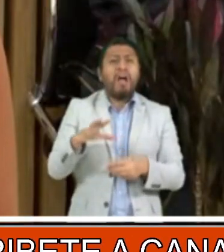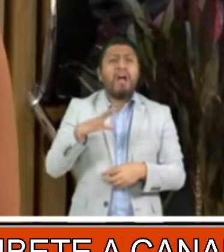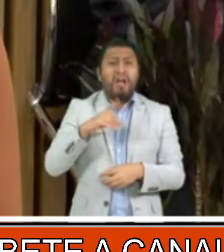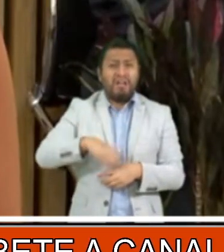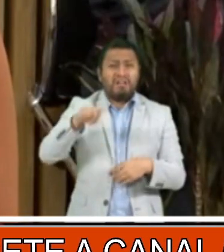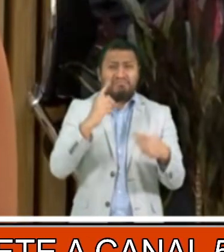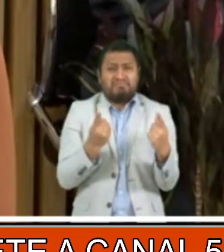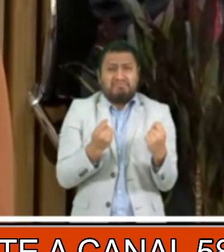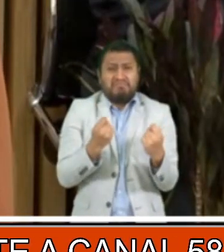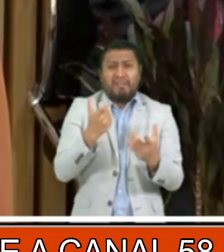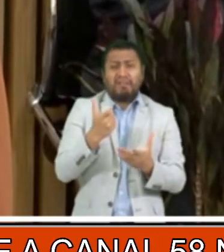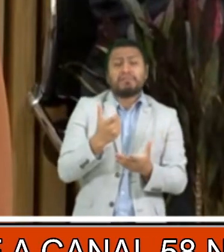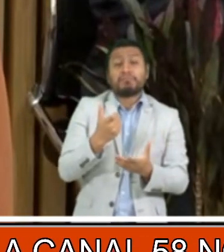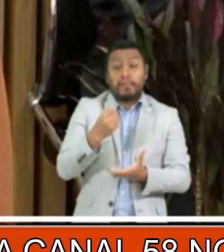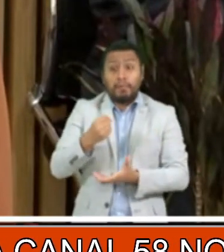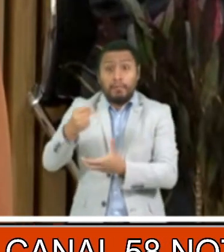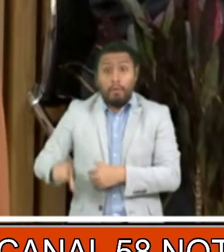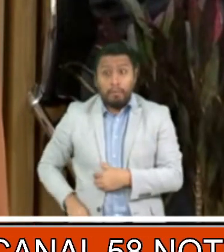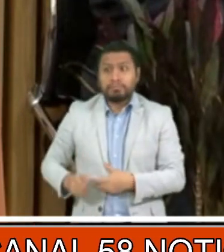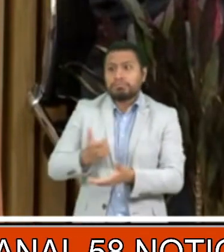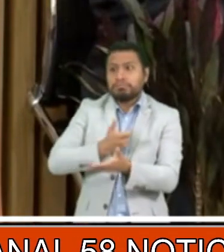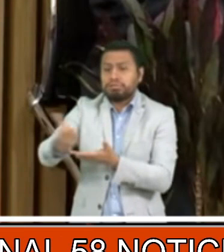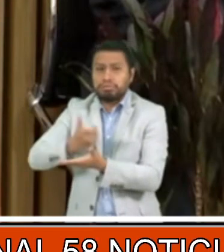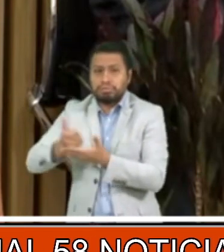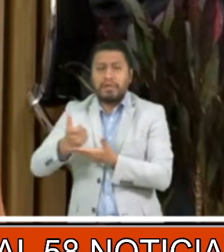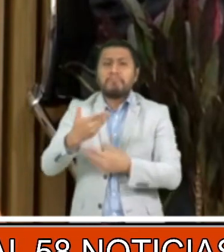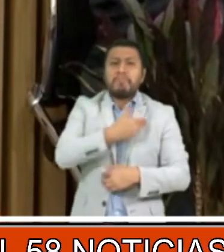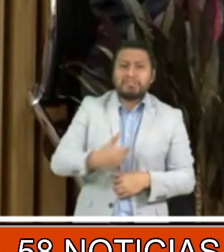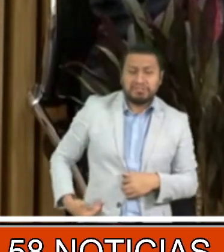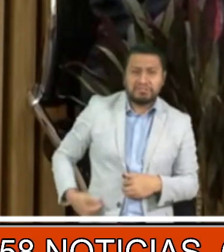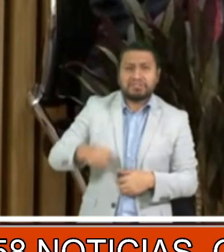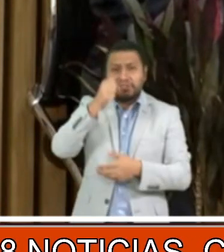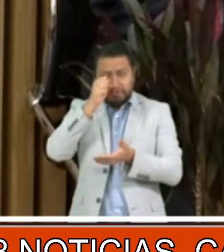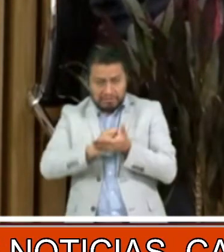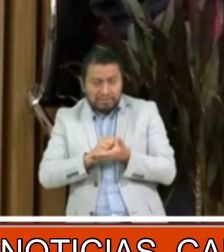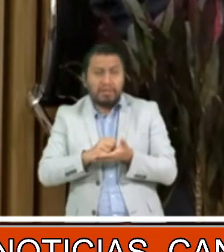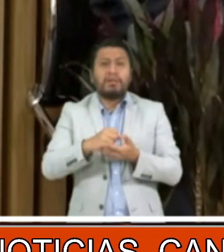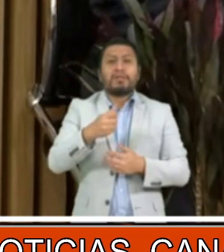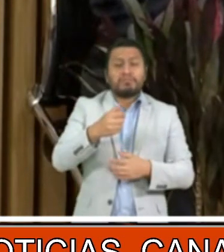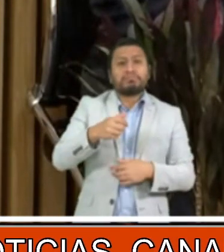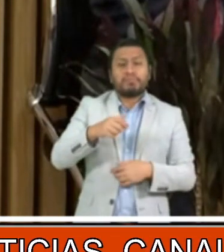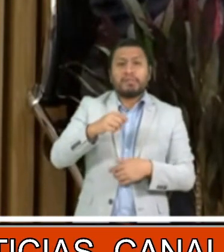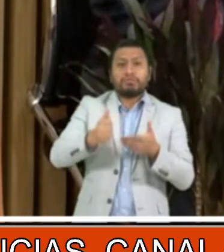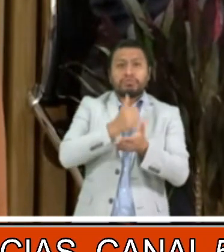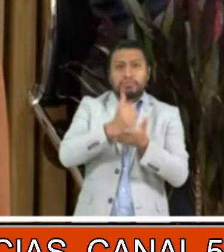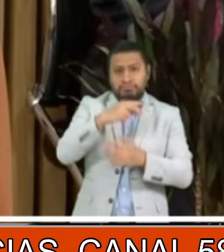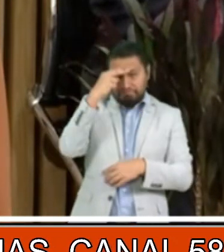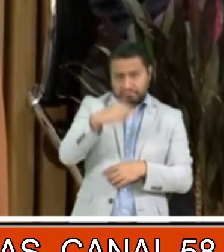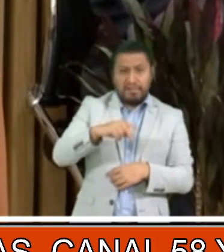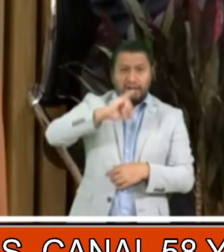públicos y cómo desde el presidente, sus secretarios, jefa de gobierno, gobernadoras y